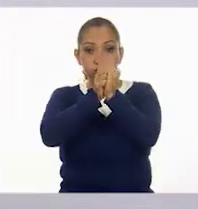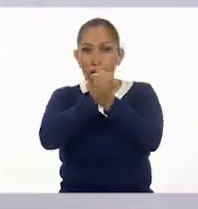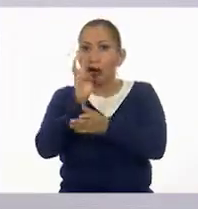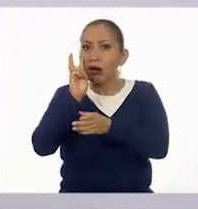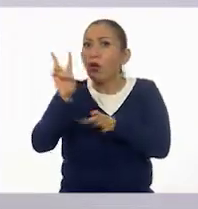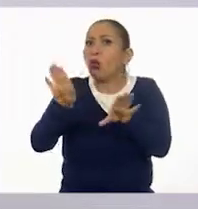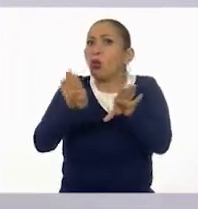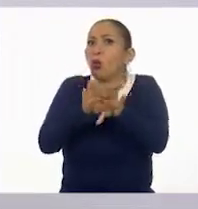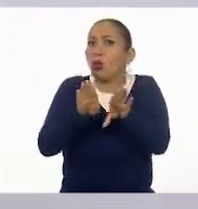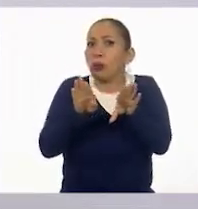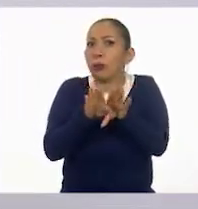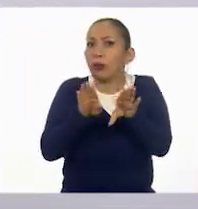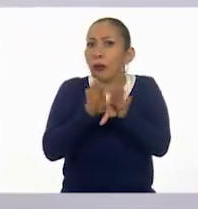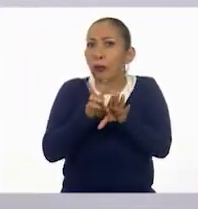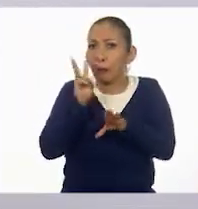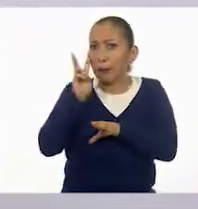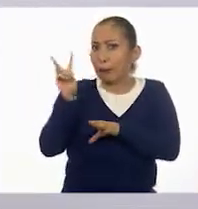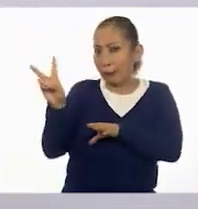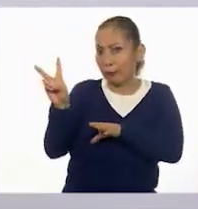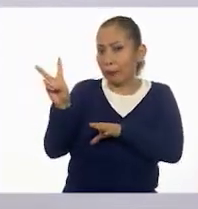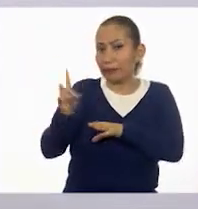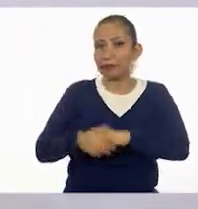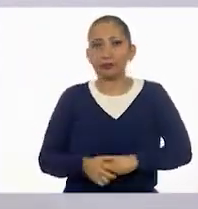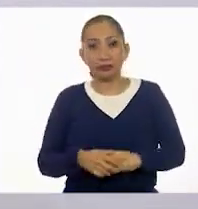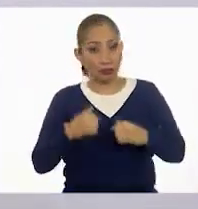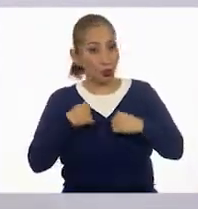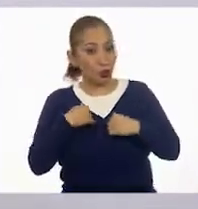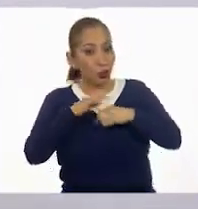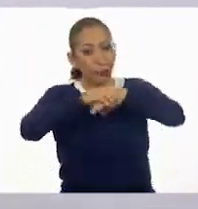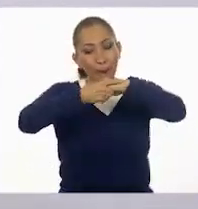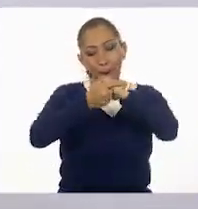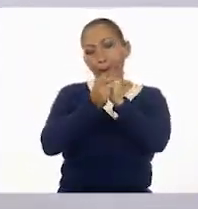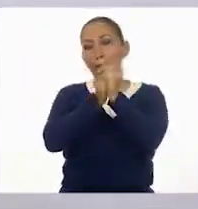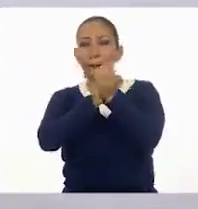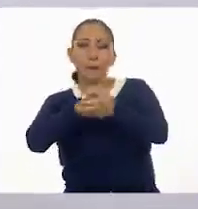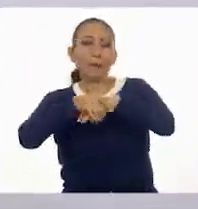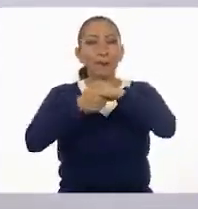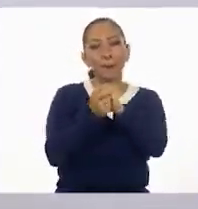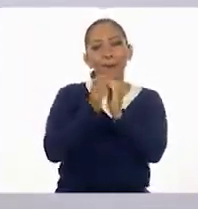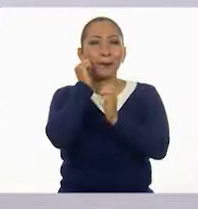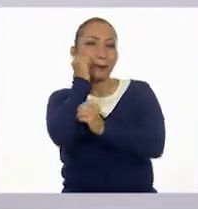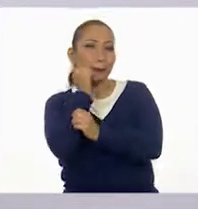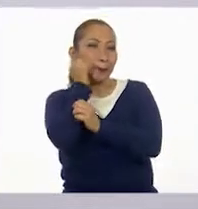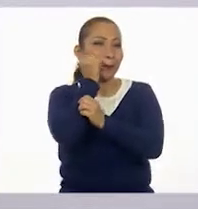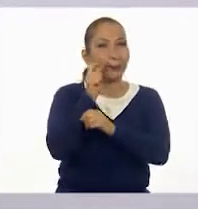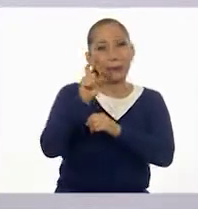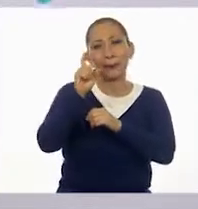ver cómo hay que lavarnos las manos. Me las lavo con agüita y con jabón.